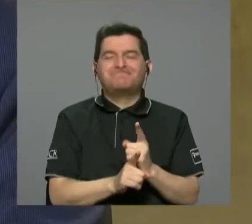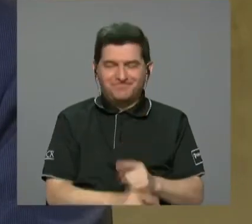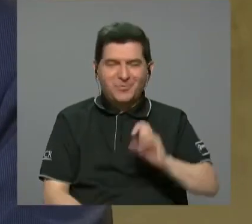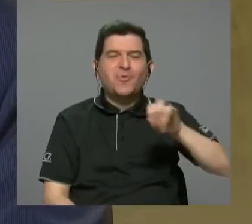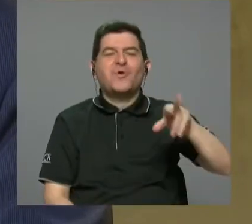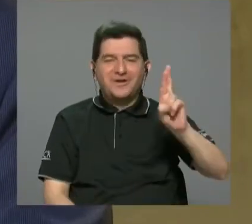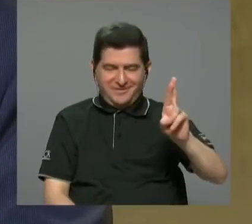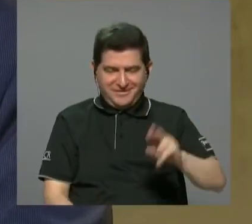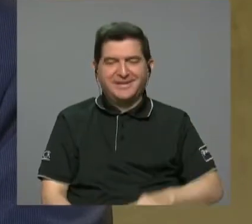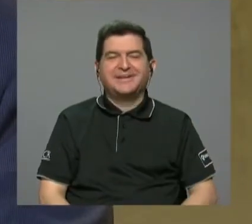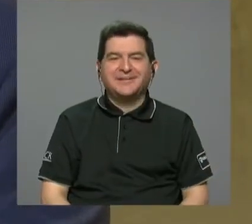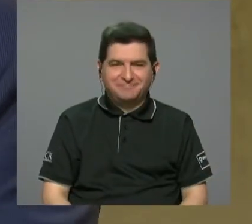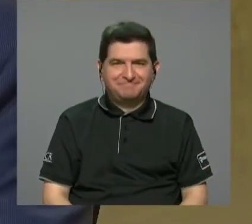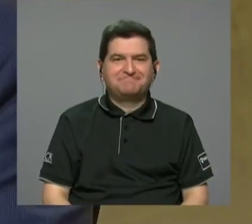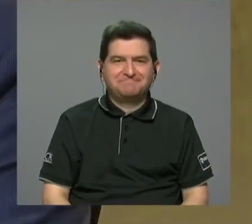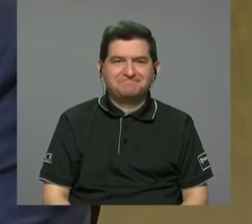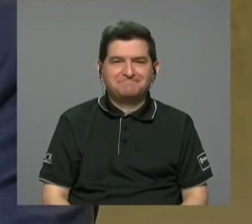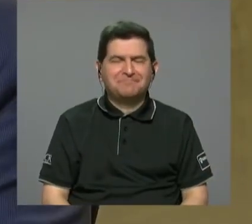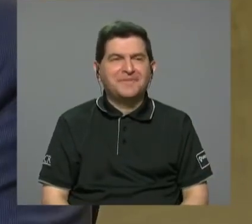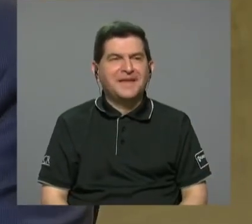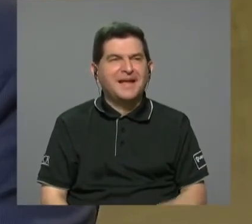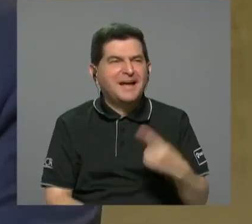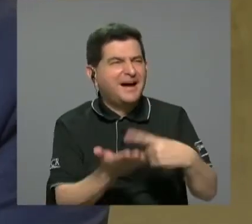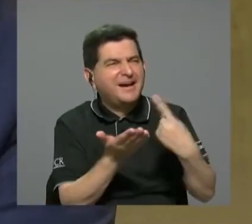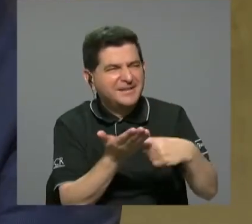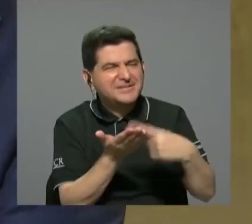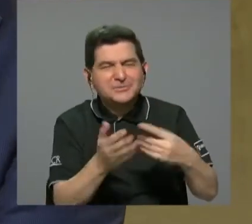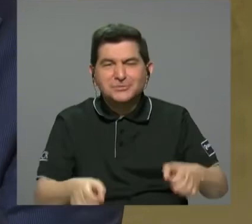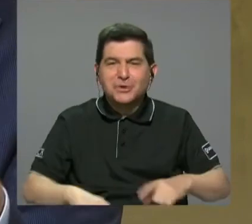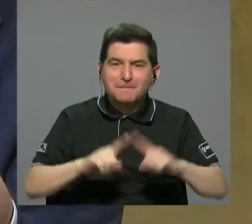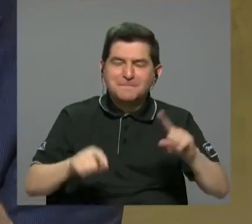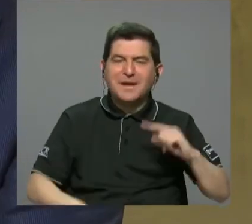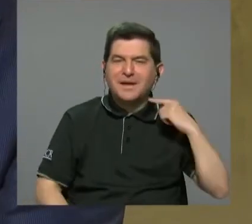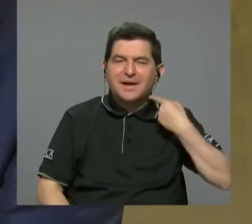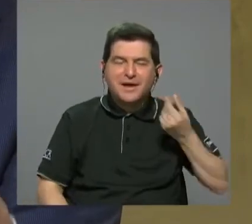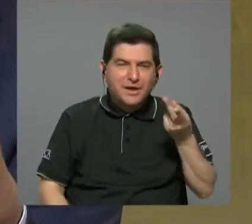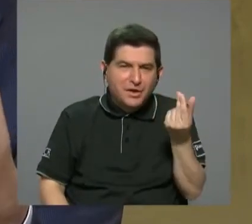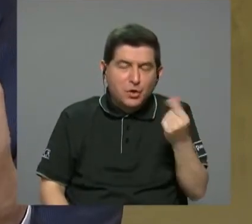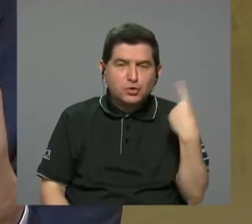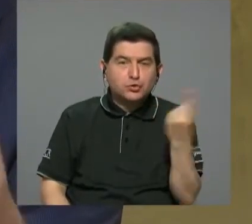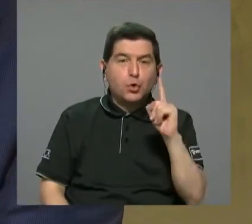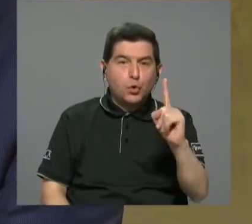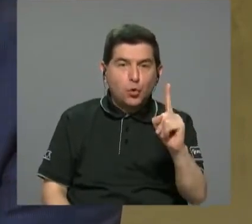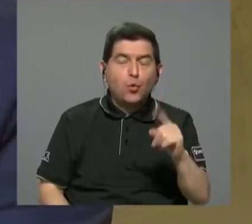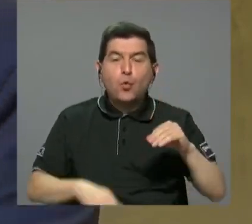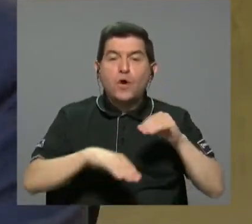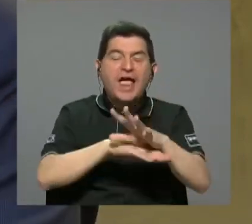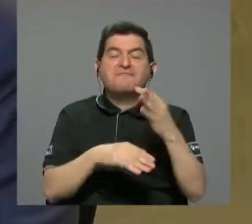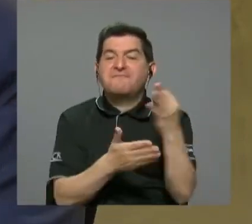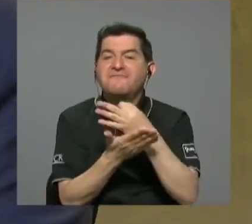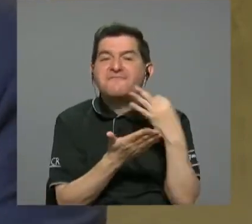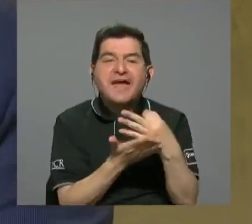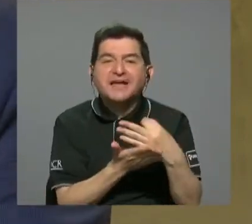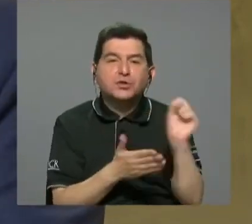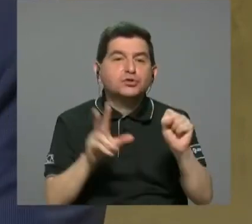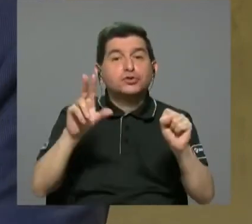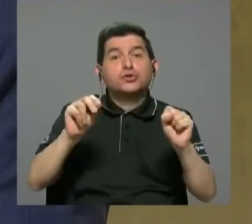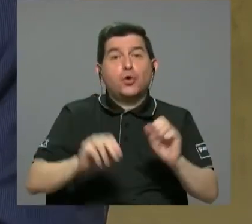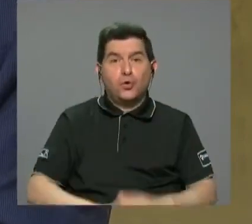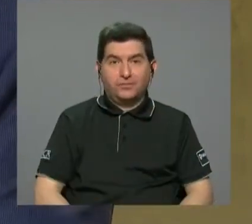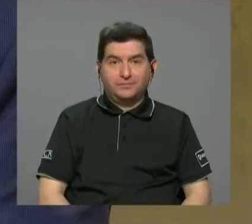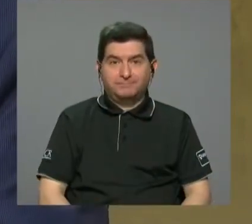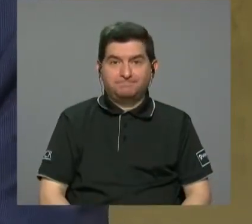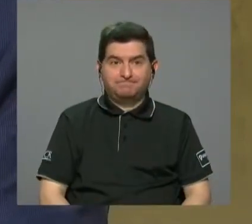Rafael, y bueno, hay una controversia, es que si la inflación es solamente un efecto monetario o no, sí, por supuesto